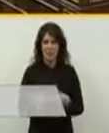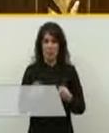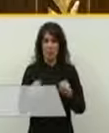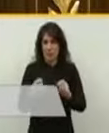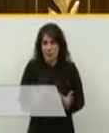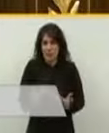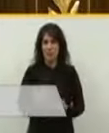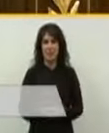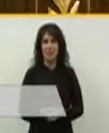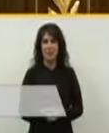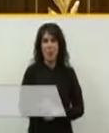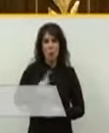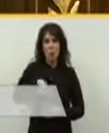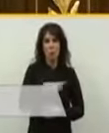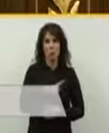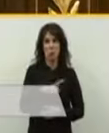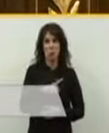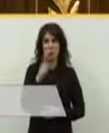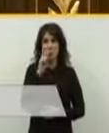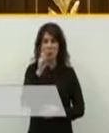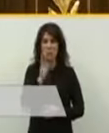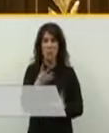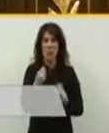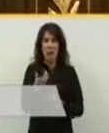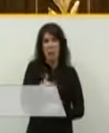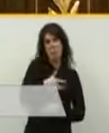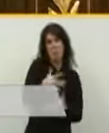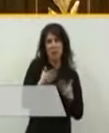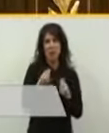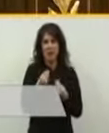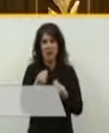tan graciosos o tan amorosos, pero vamos a hablar de la sesión de investidura.